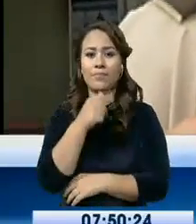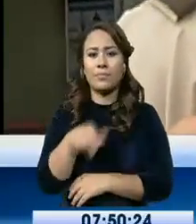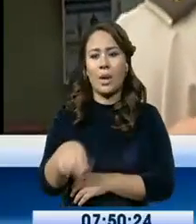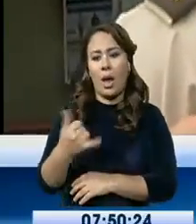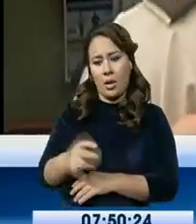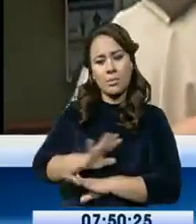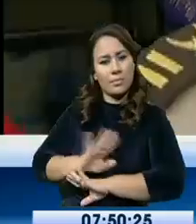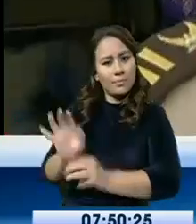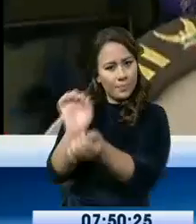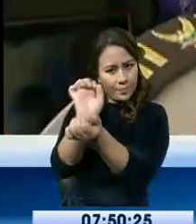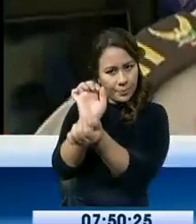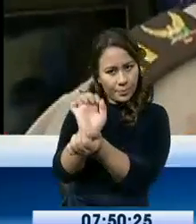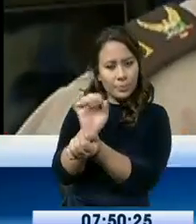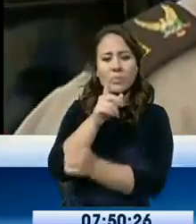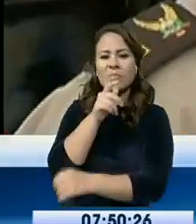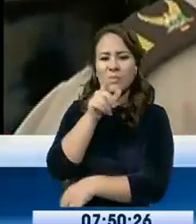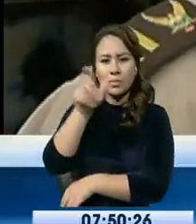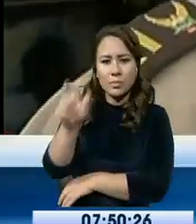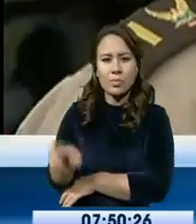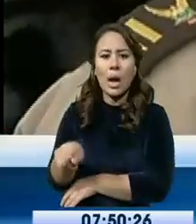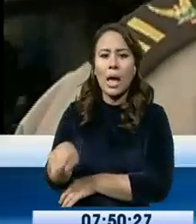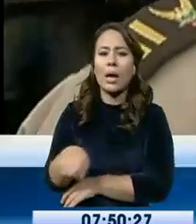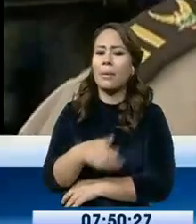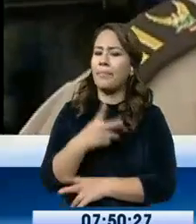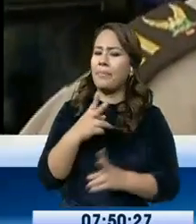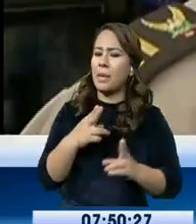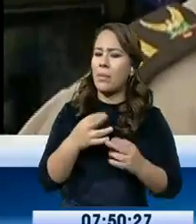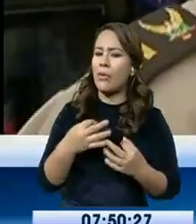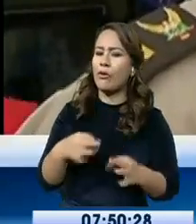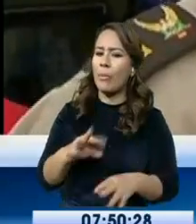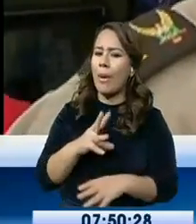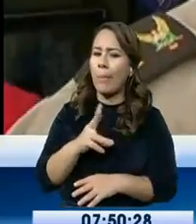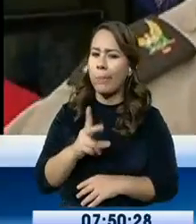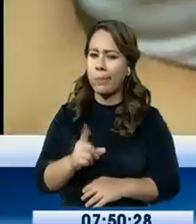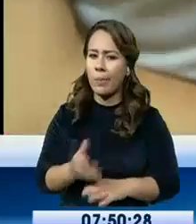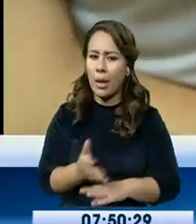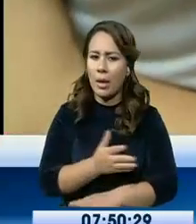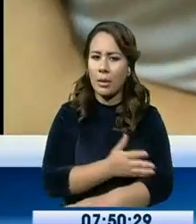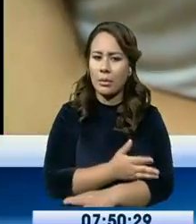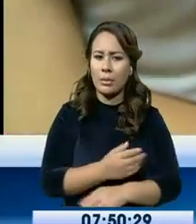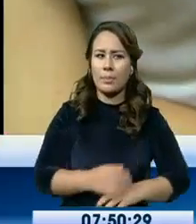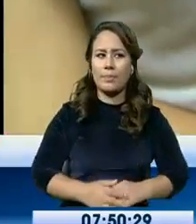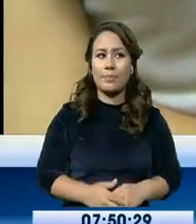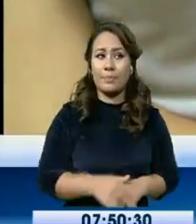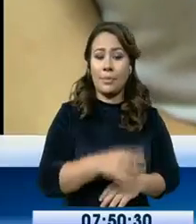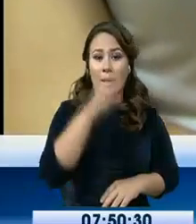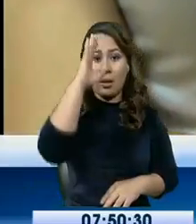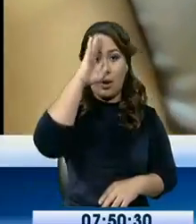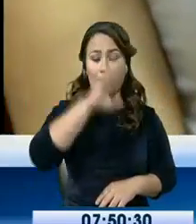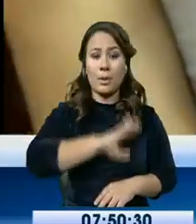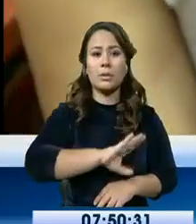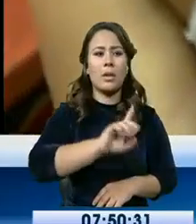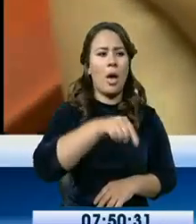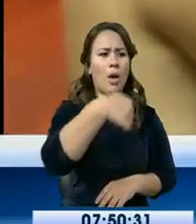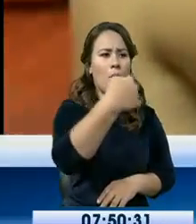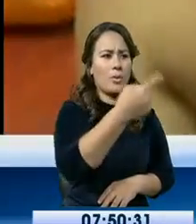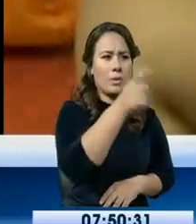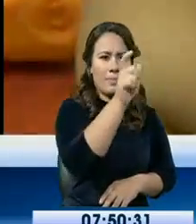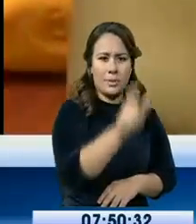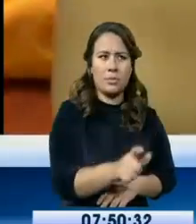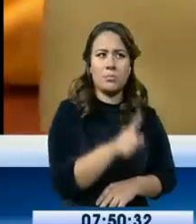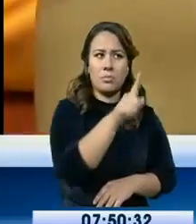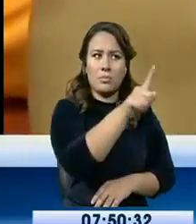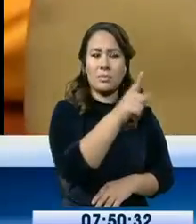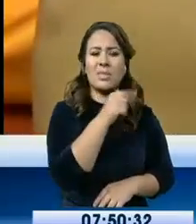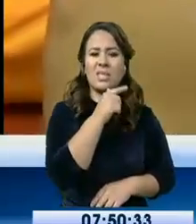en ese tiempo. Procede, tiene el mismo mecanismo, el mismo modus operandi este individuo. La policía detuvo a otro sujeto, quien